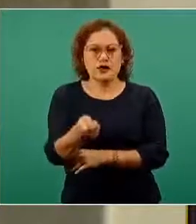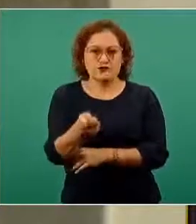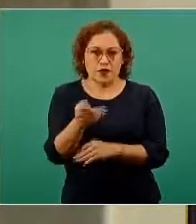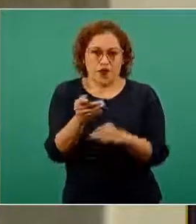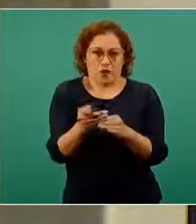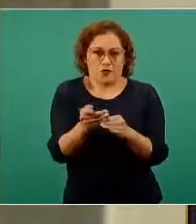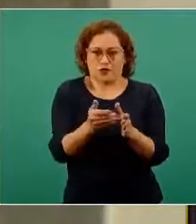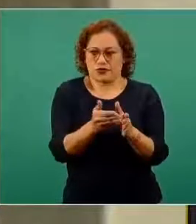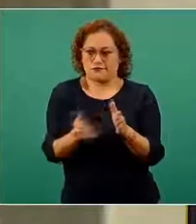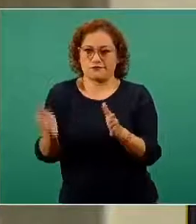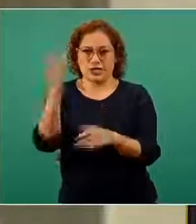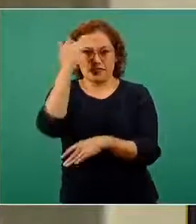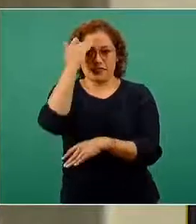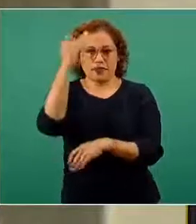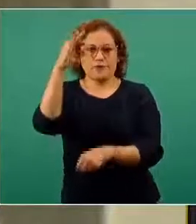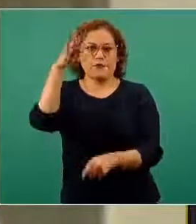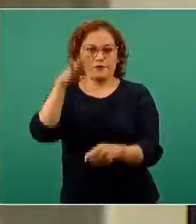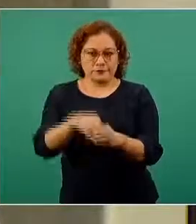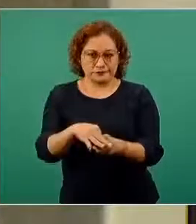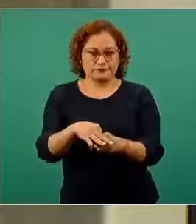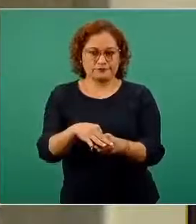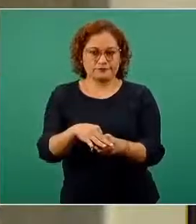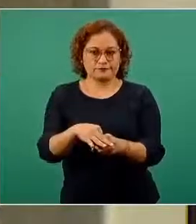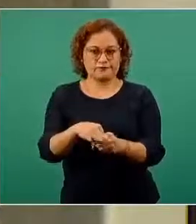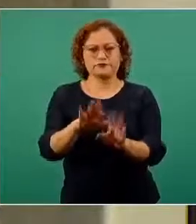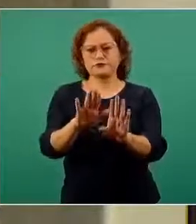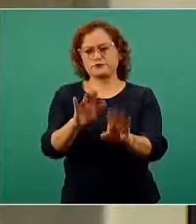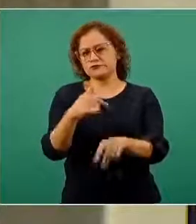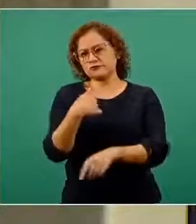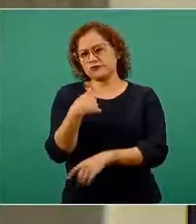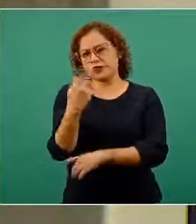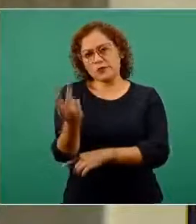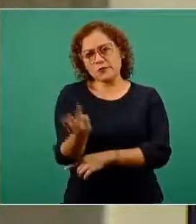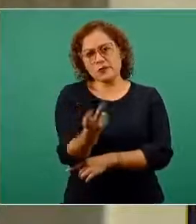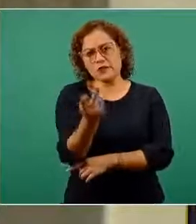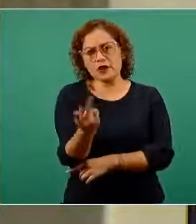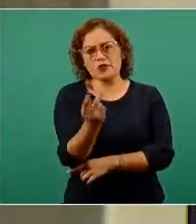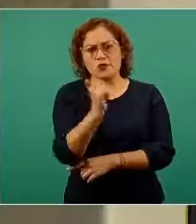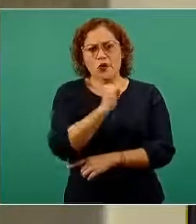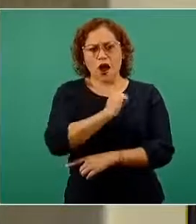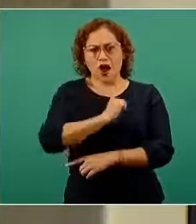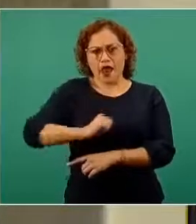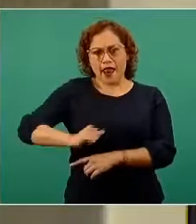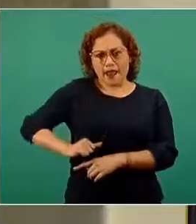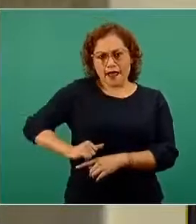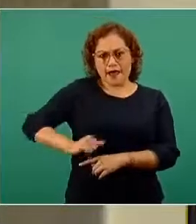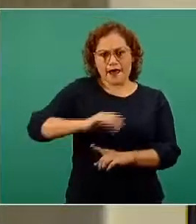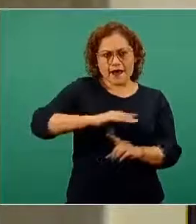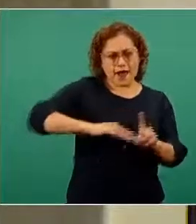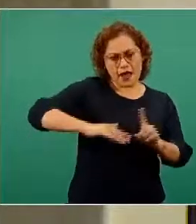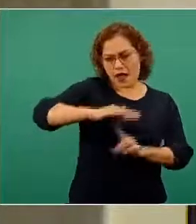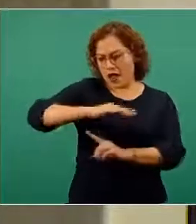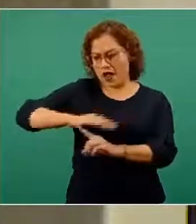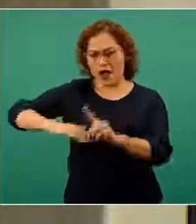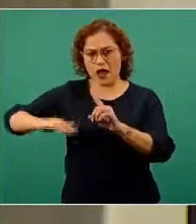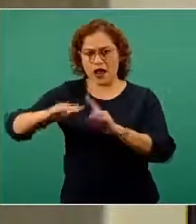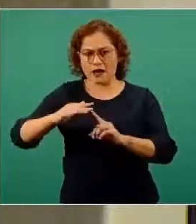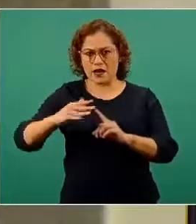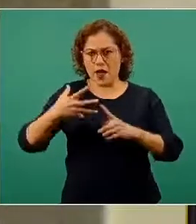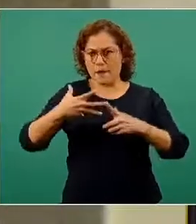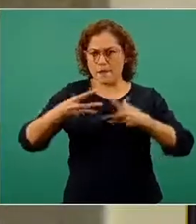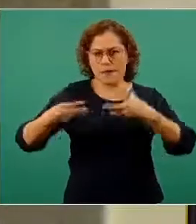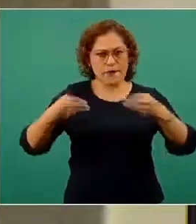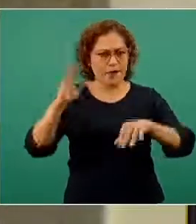electoral. ¿En qué alcaldías o en qué partes han encontrado este leve